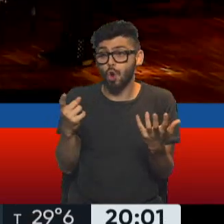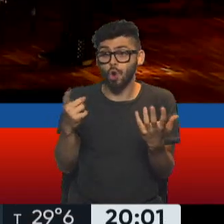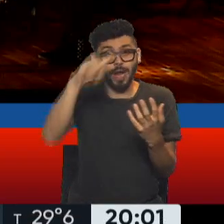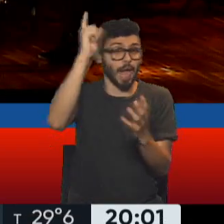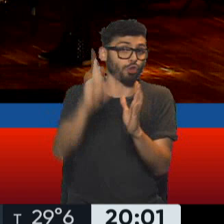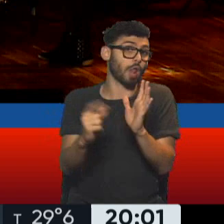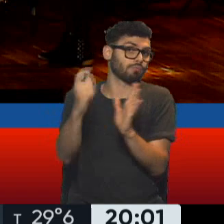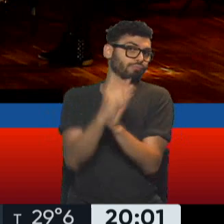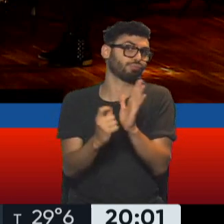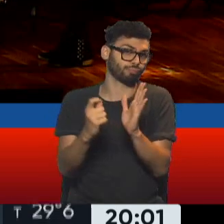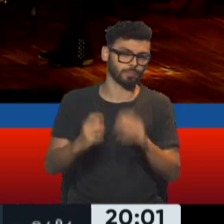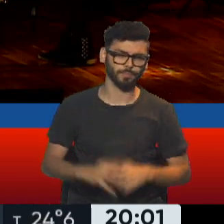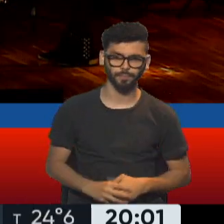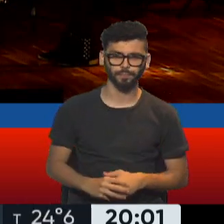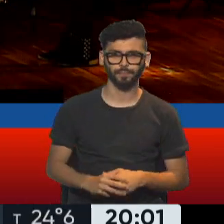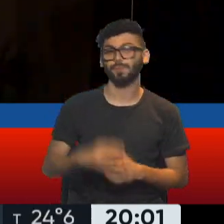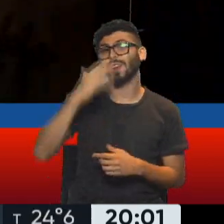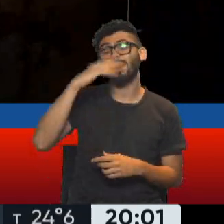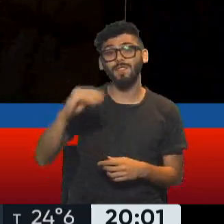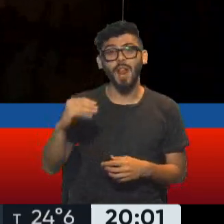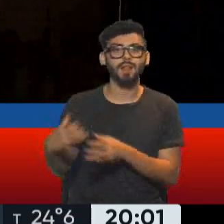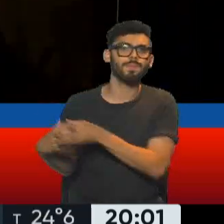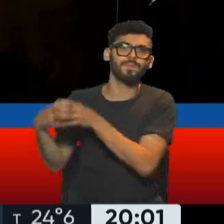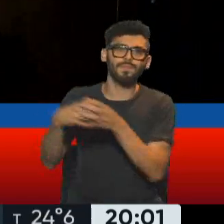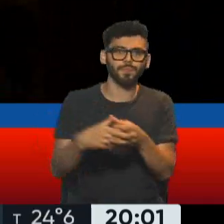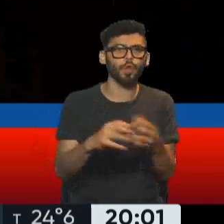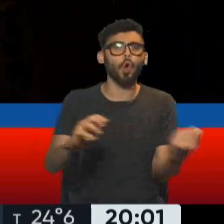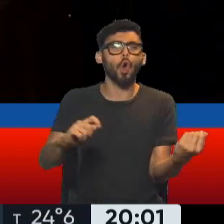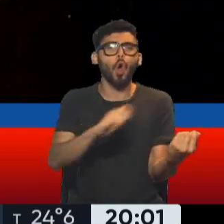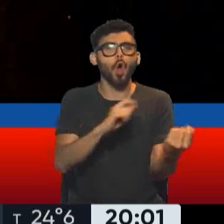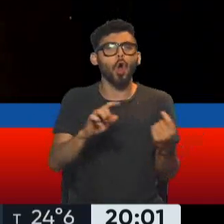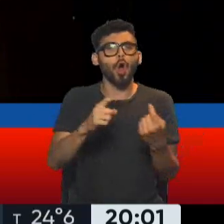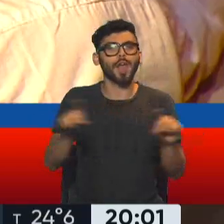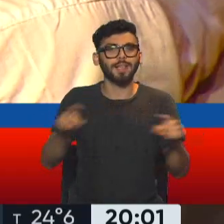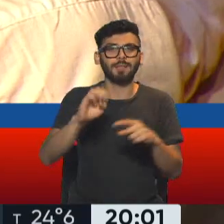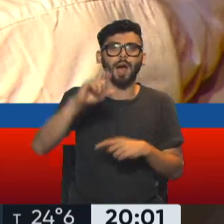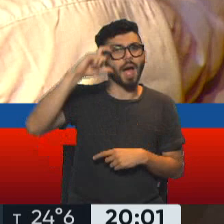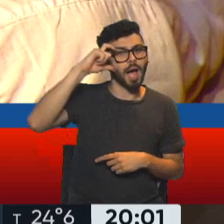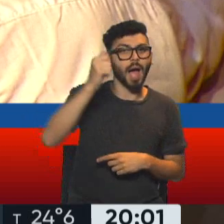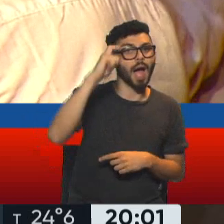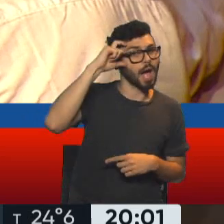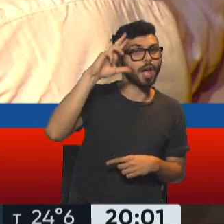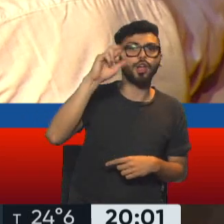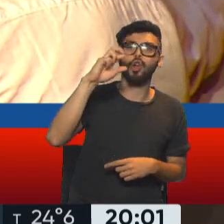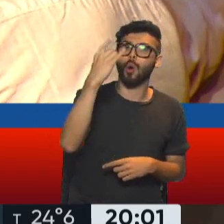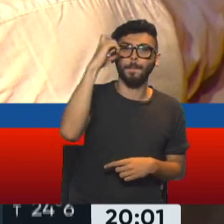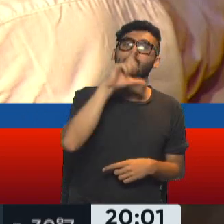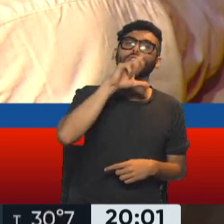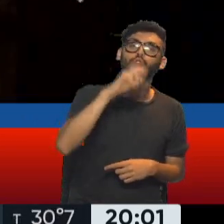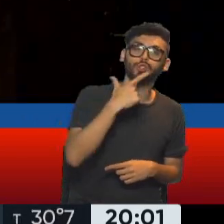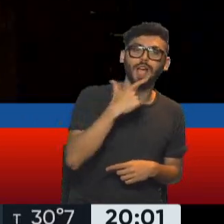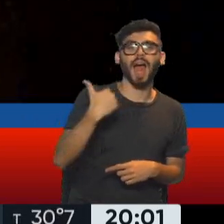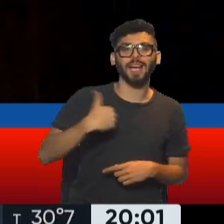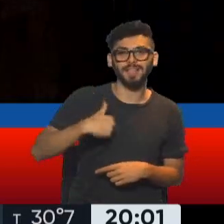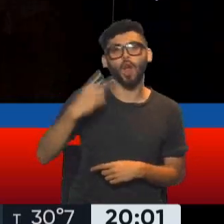el cierre estuvo a cargo de la orquesta aeropuertos argentinas 2000 dirigida por el maestro néstor tedesco